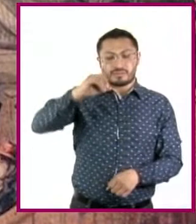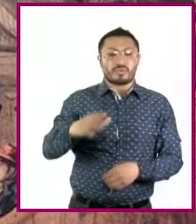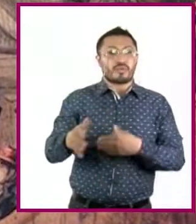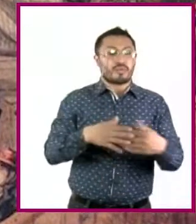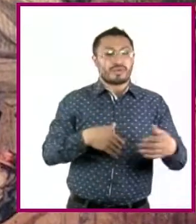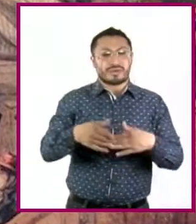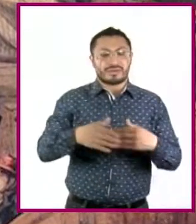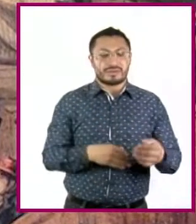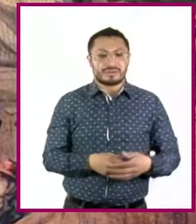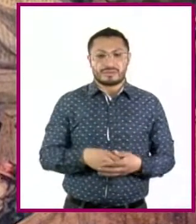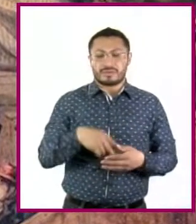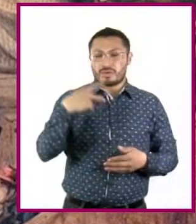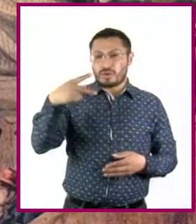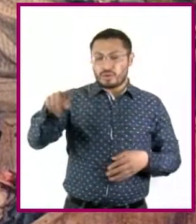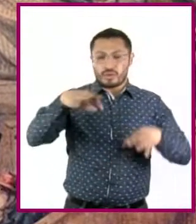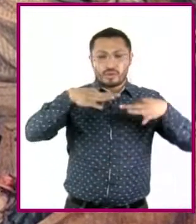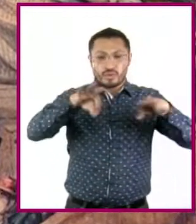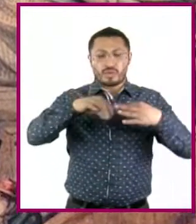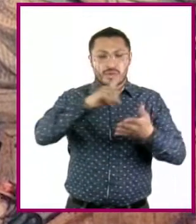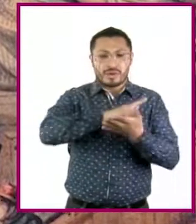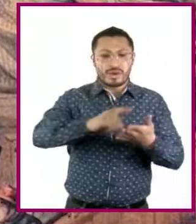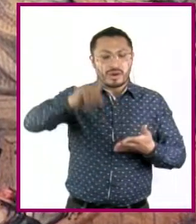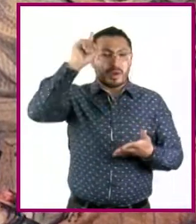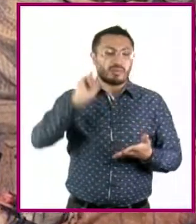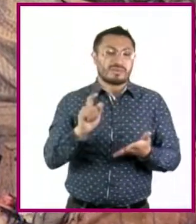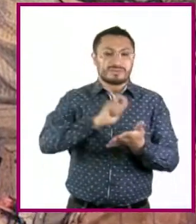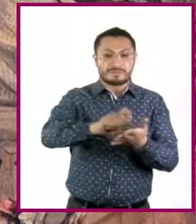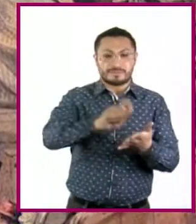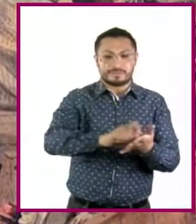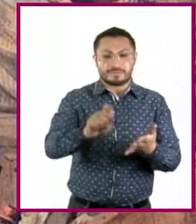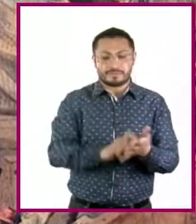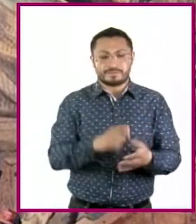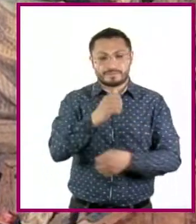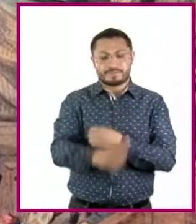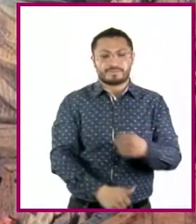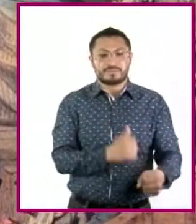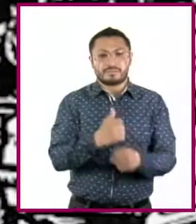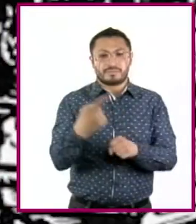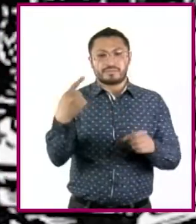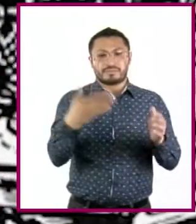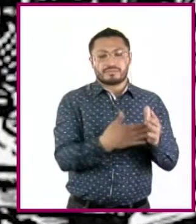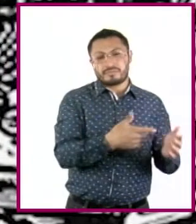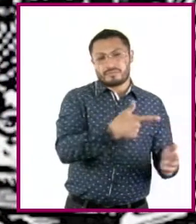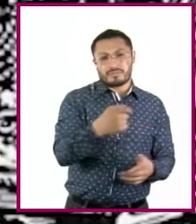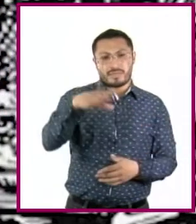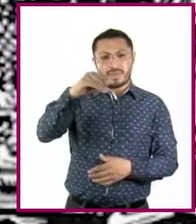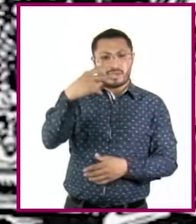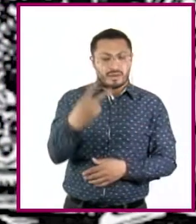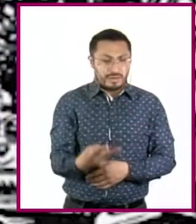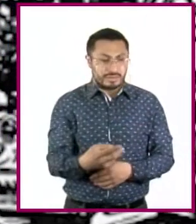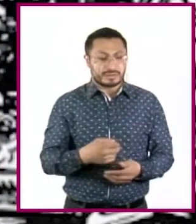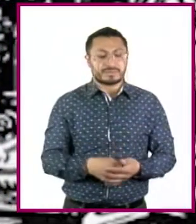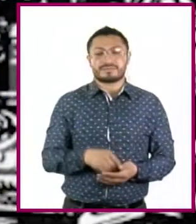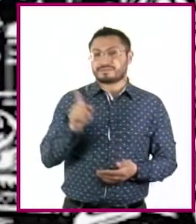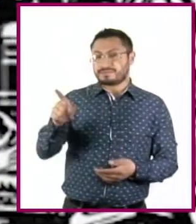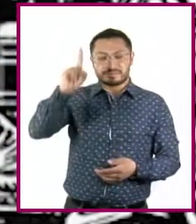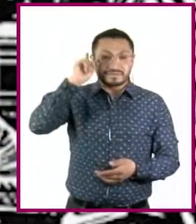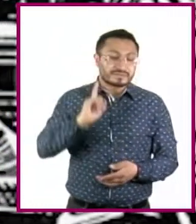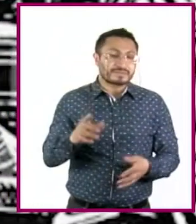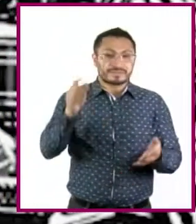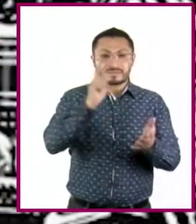Vindicación de los Derechos de la Mujer, escrito en el año 1792, Wollstonecraft señaló